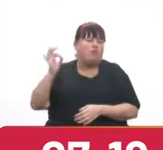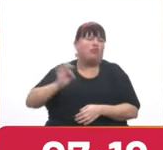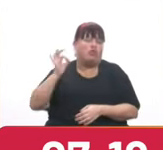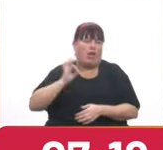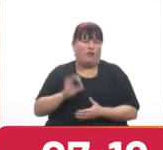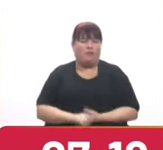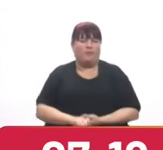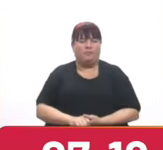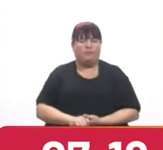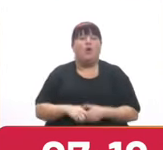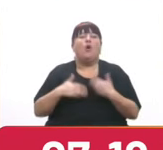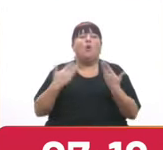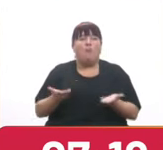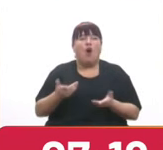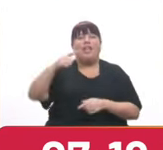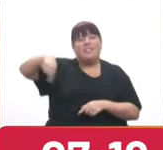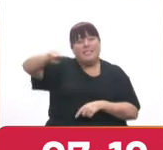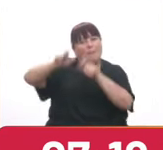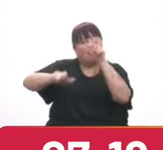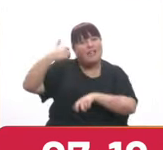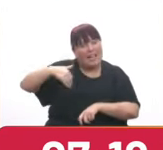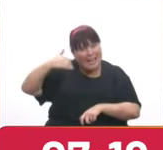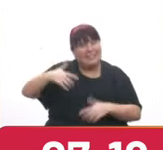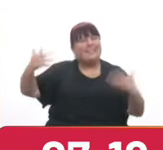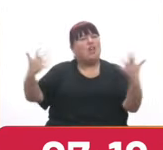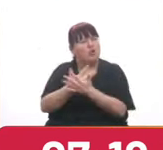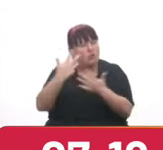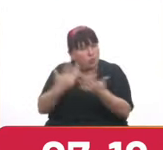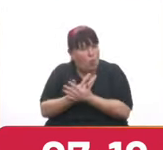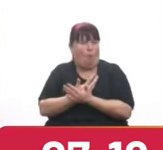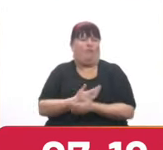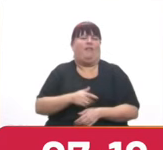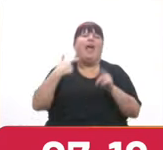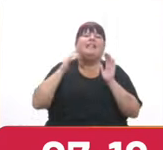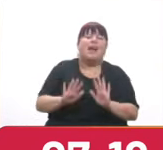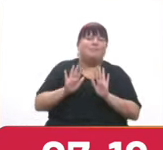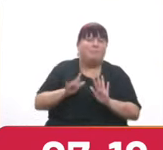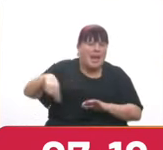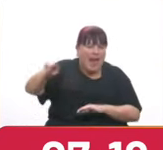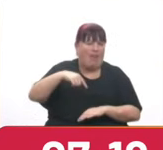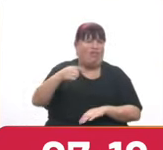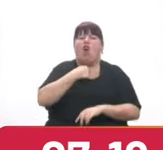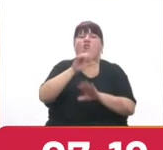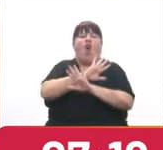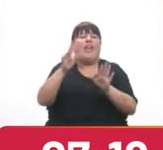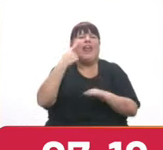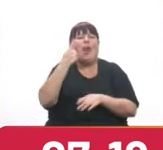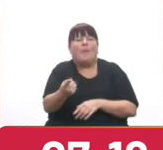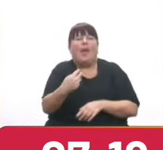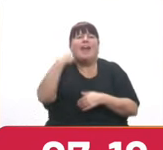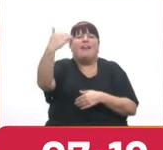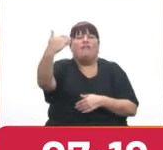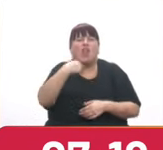va pasando minuto a minuto porque esto está sucediendo ahora pero finalmente ayer en cuanto a la ley bases hubo modificaciones muy importantes